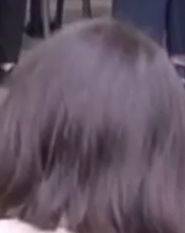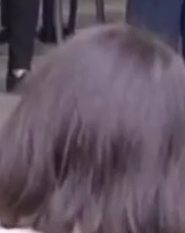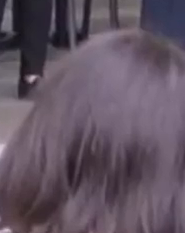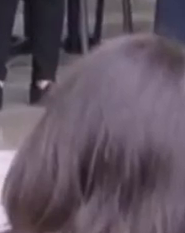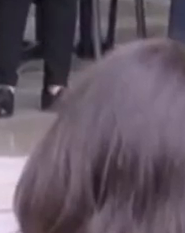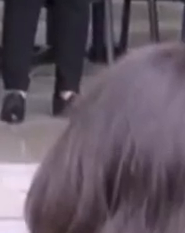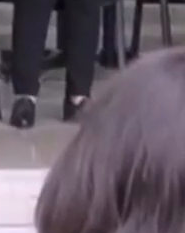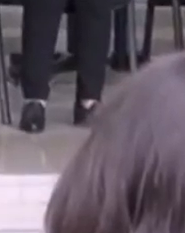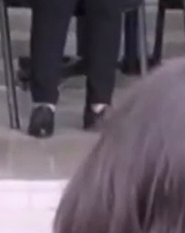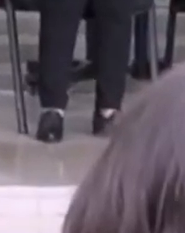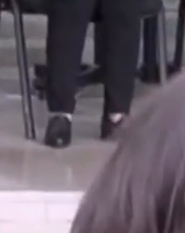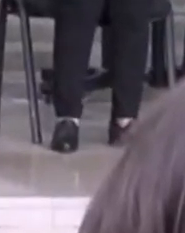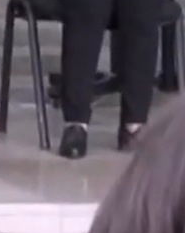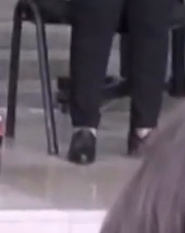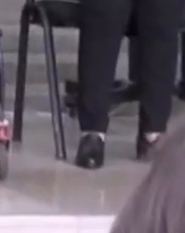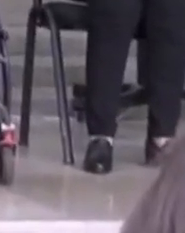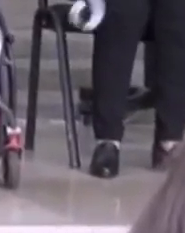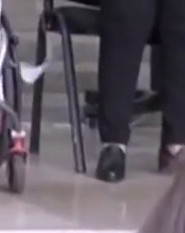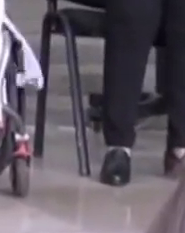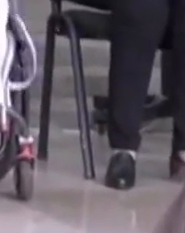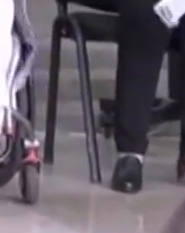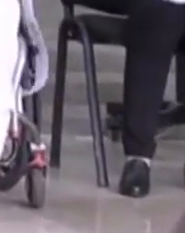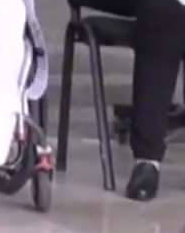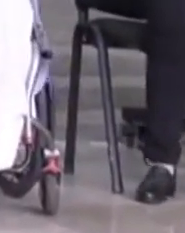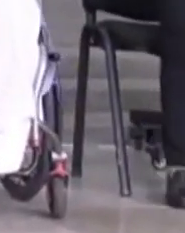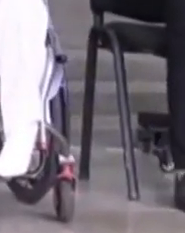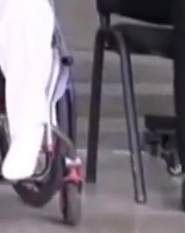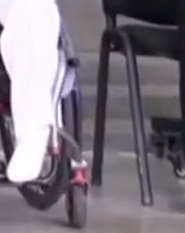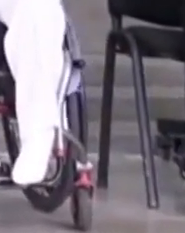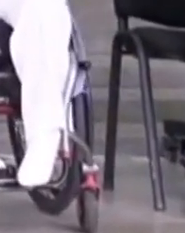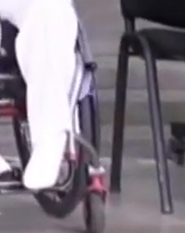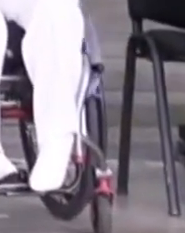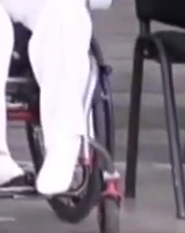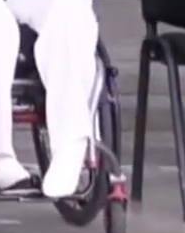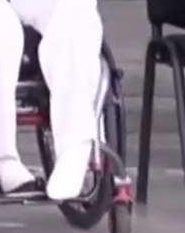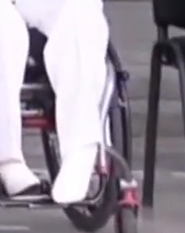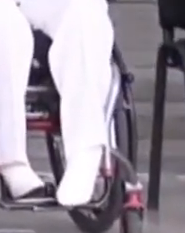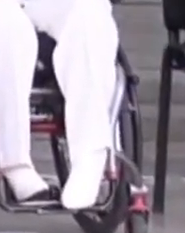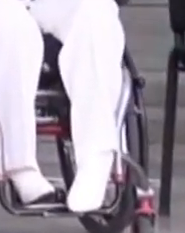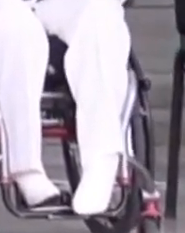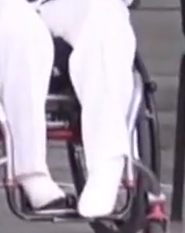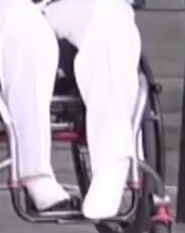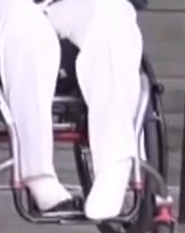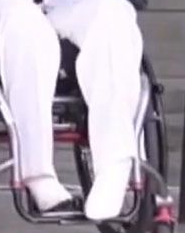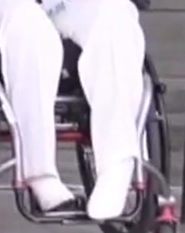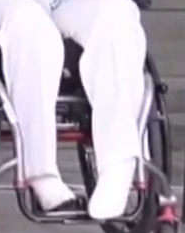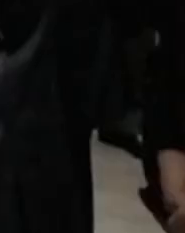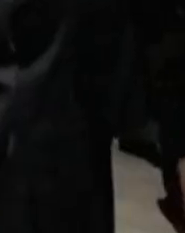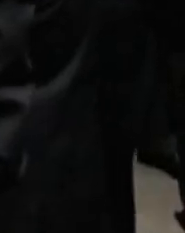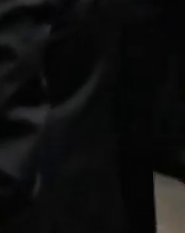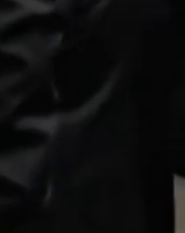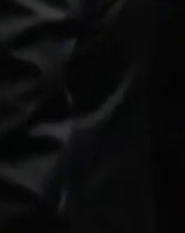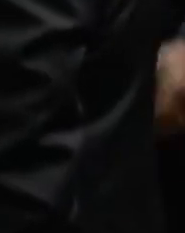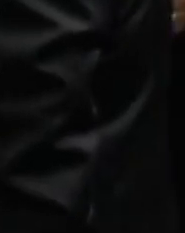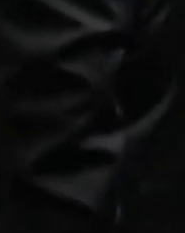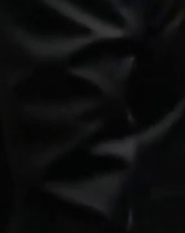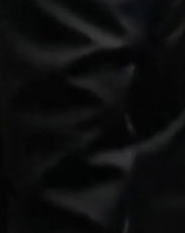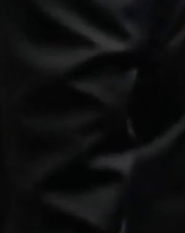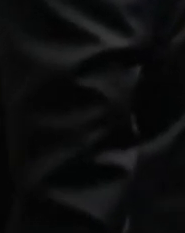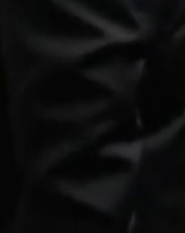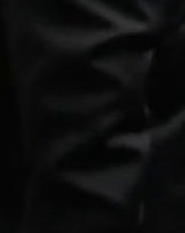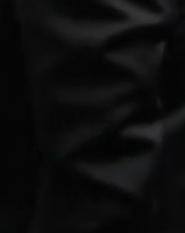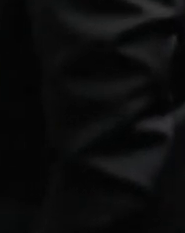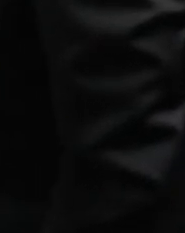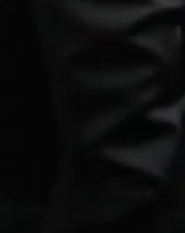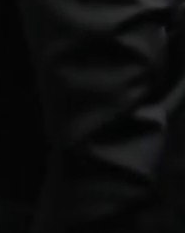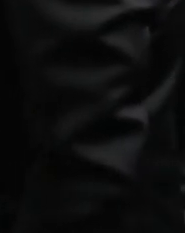de la Ciudad de México. Están participando por lo menos 30 casas editoriales que están presentando sus novedades, sus nuevos libros,